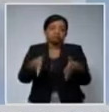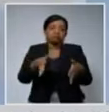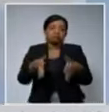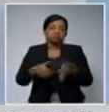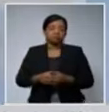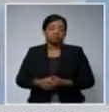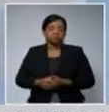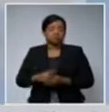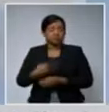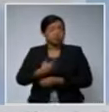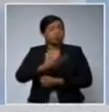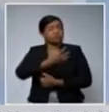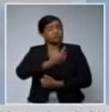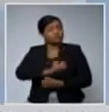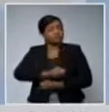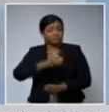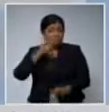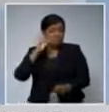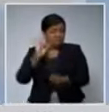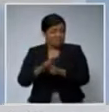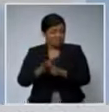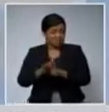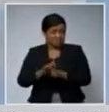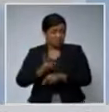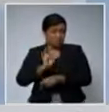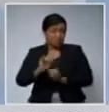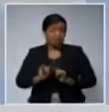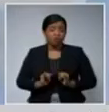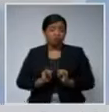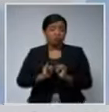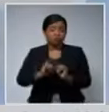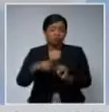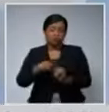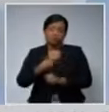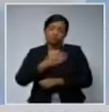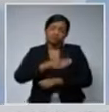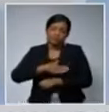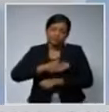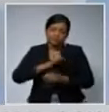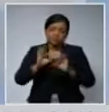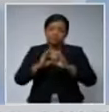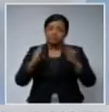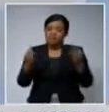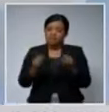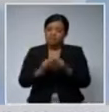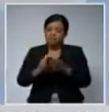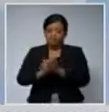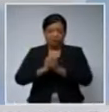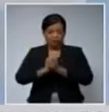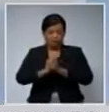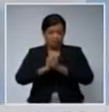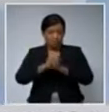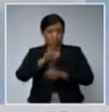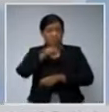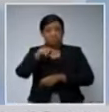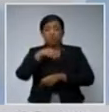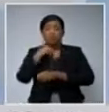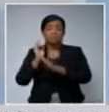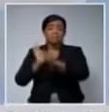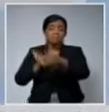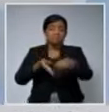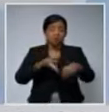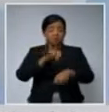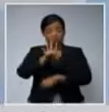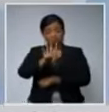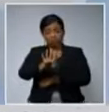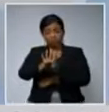Lamentamos al inicio de la conferencia, dimos condolencias a sus familiares y amistades por el fallecimiento de 4